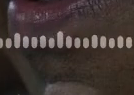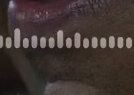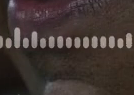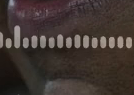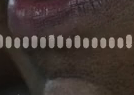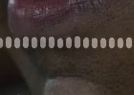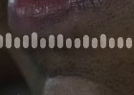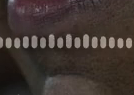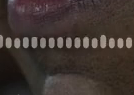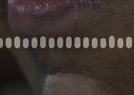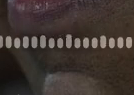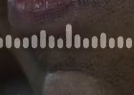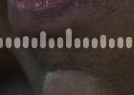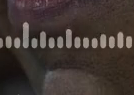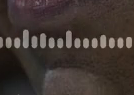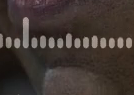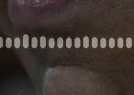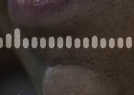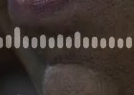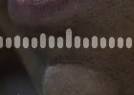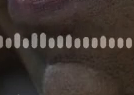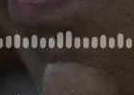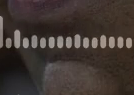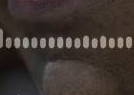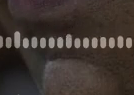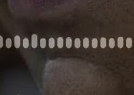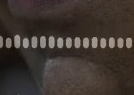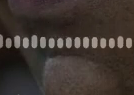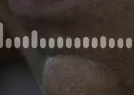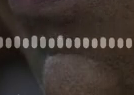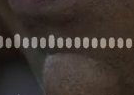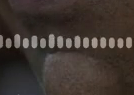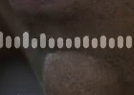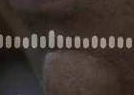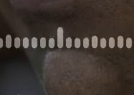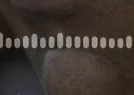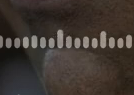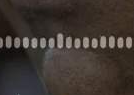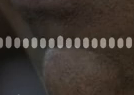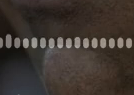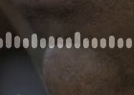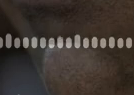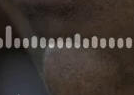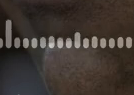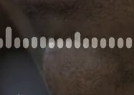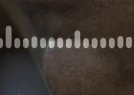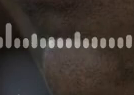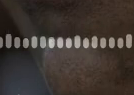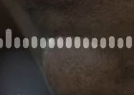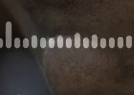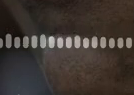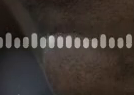presidente, no odiando, sino amando a sus seres queridos. Así le respondió en un programa en vivo el ministro de Cultura venezolano, Ernesto Villegas,